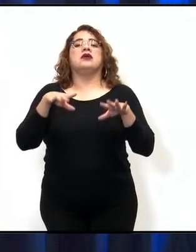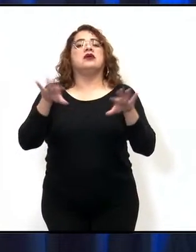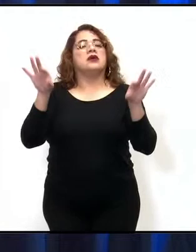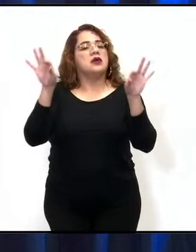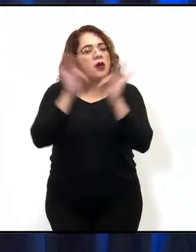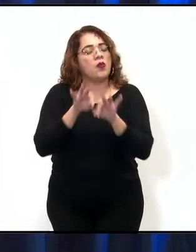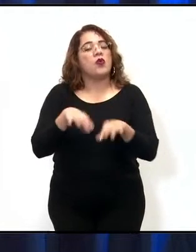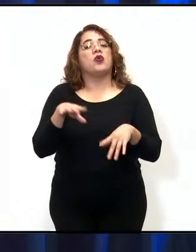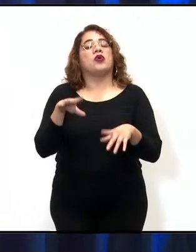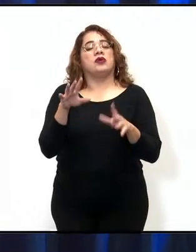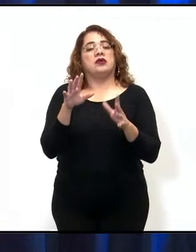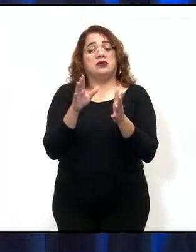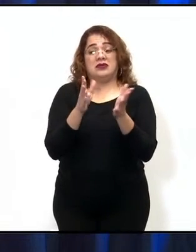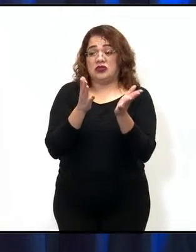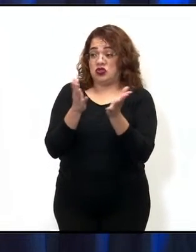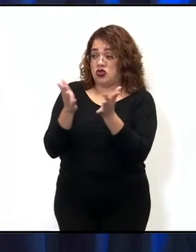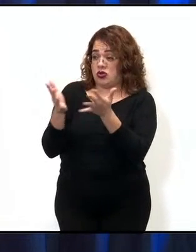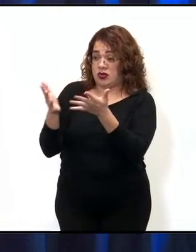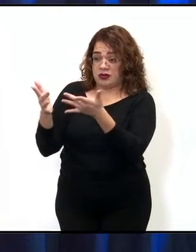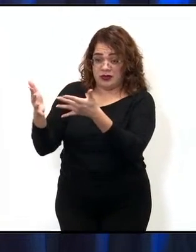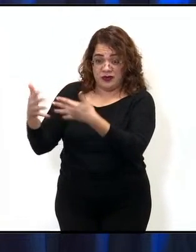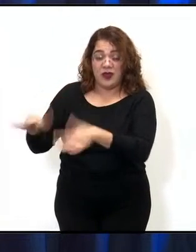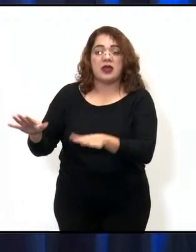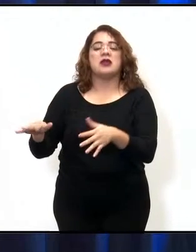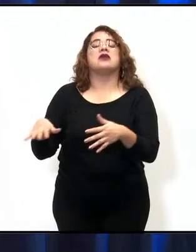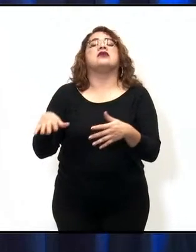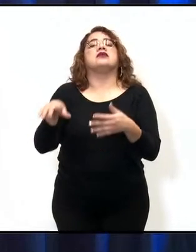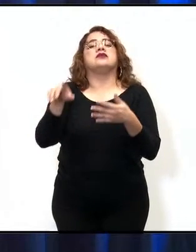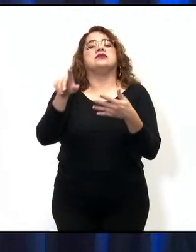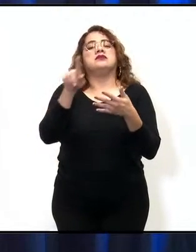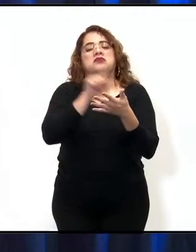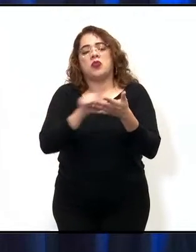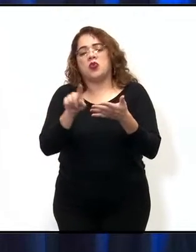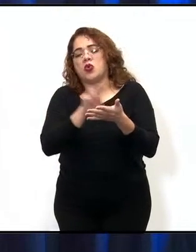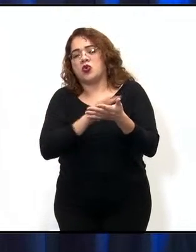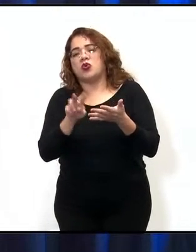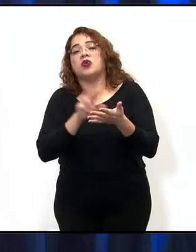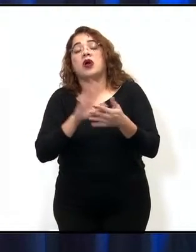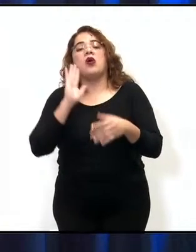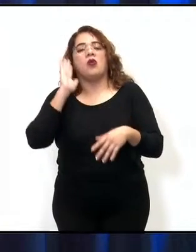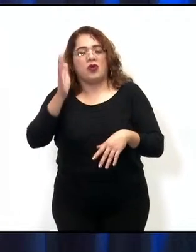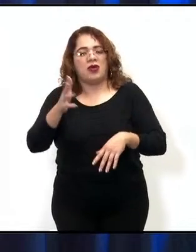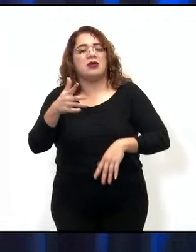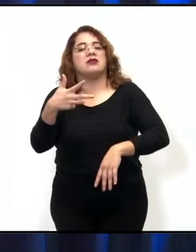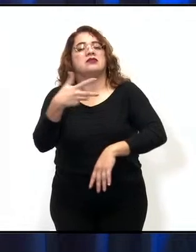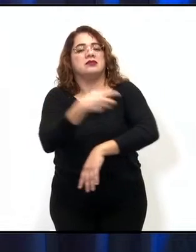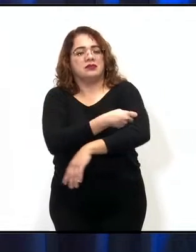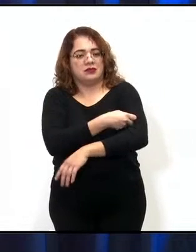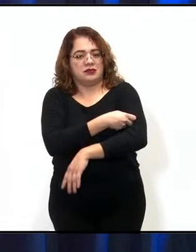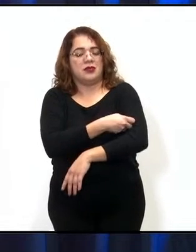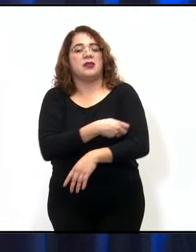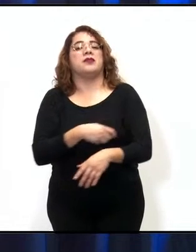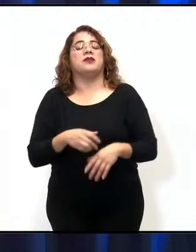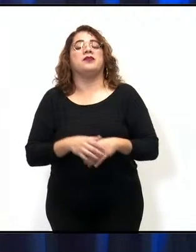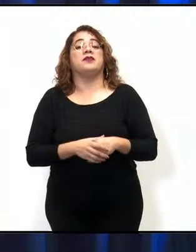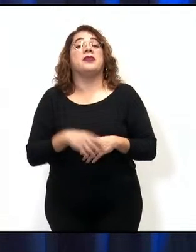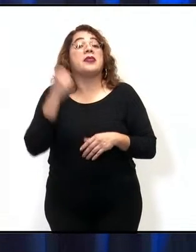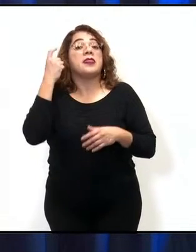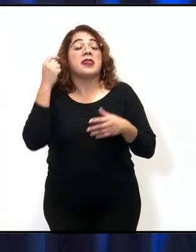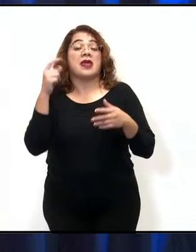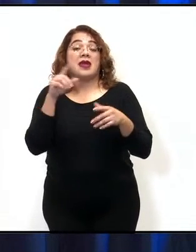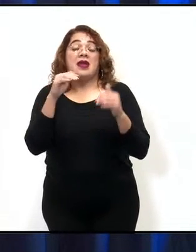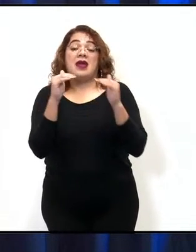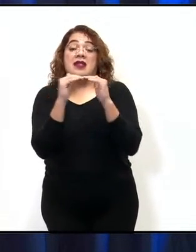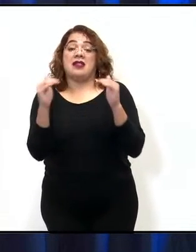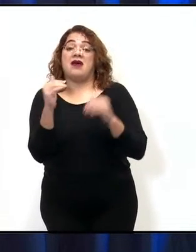sus pacientes y su comunidad. Con el tiempo, la vacuna estará disponible para más grupos en el nivel 1. Recuerden